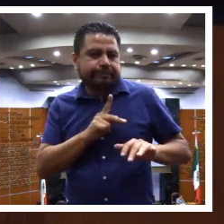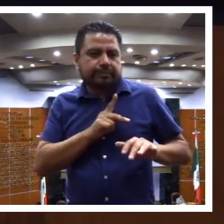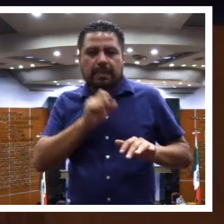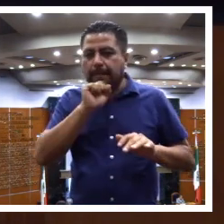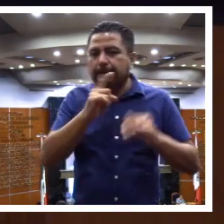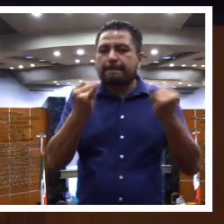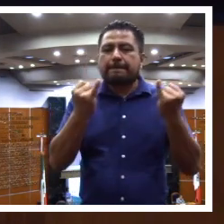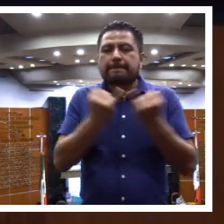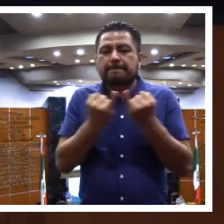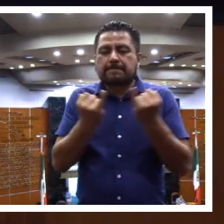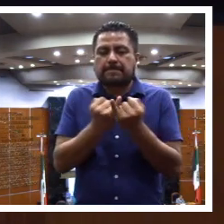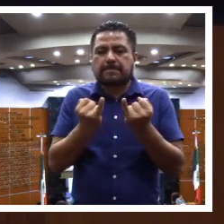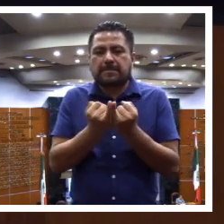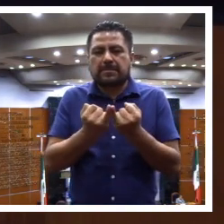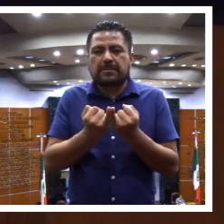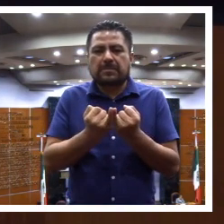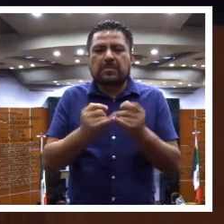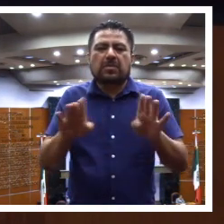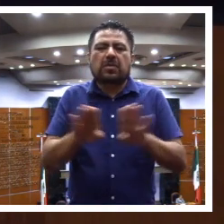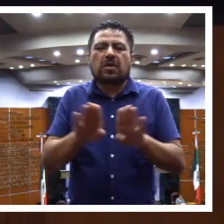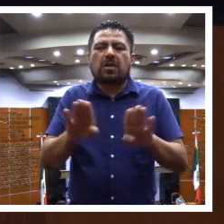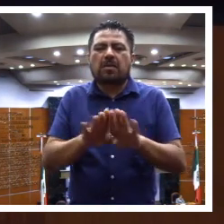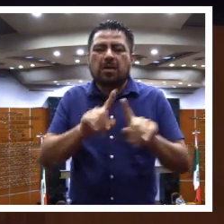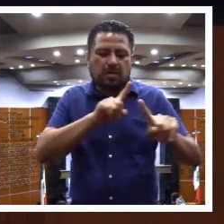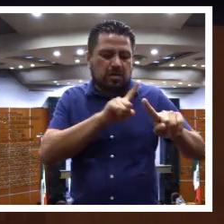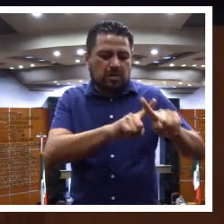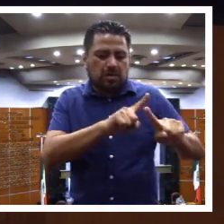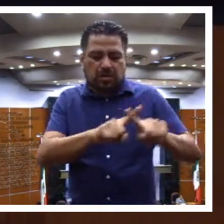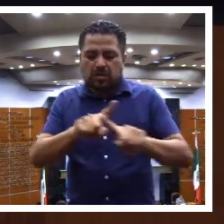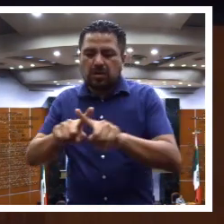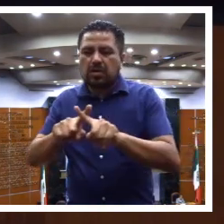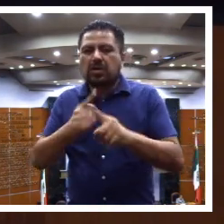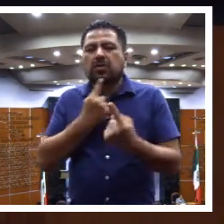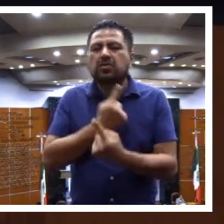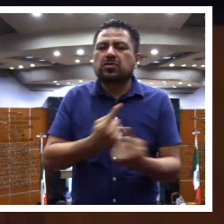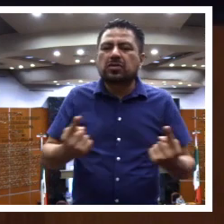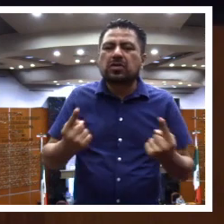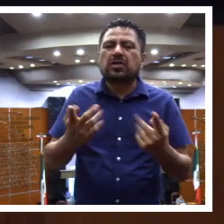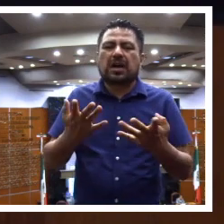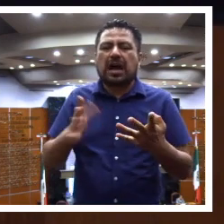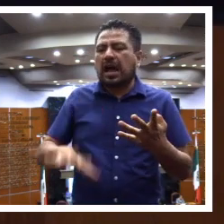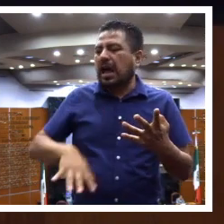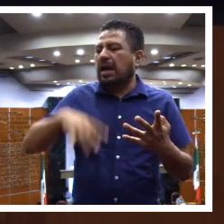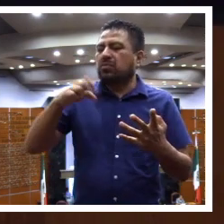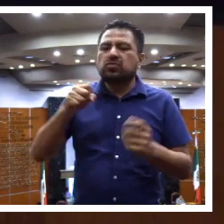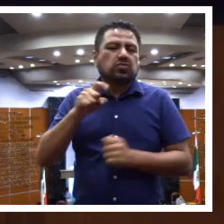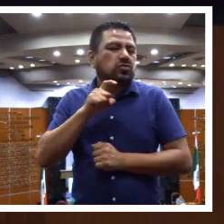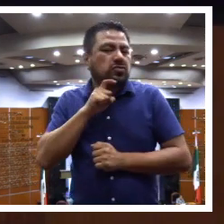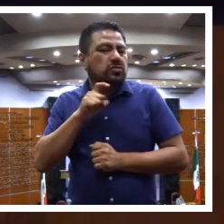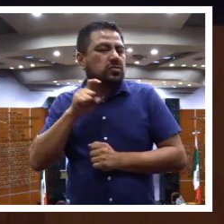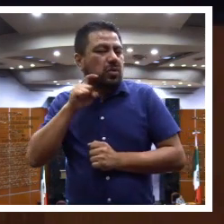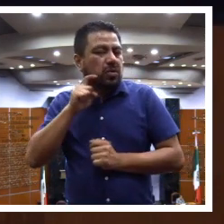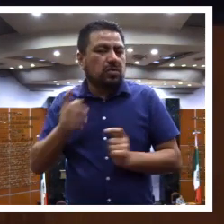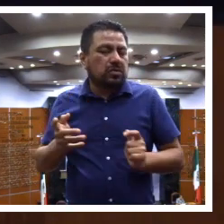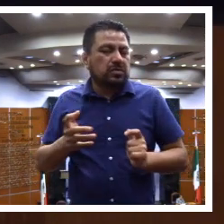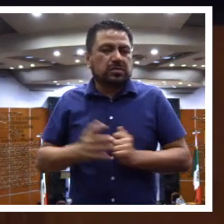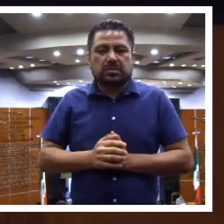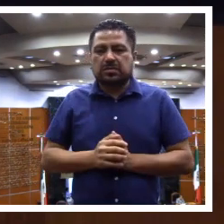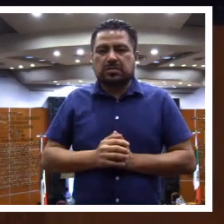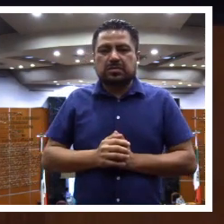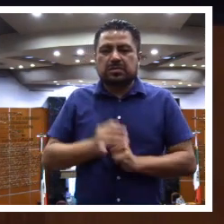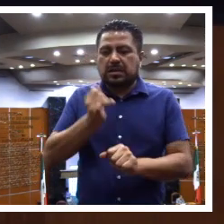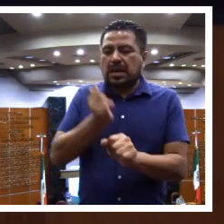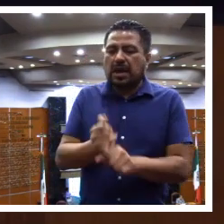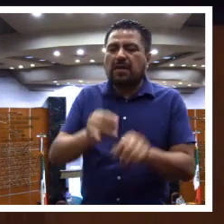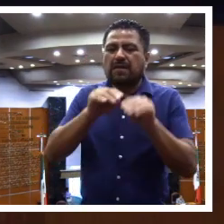también delitos como la pornografía infantil y material de abuso sexual un